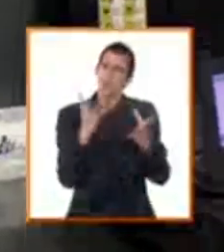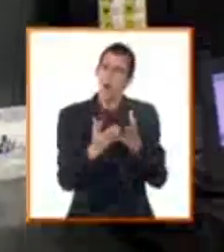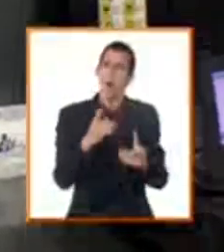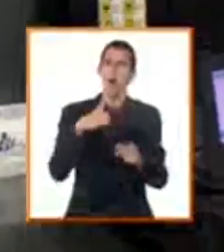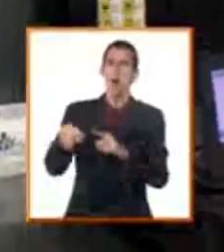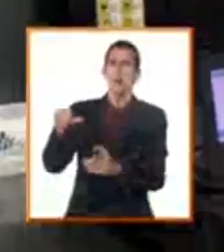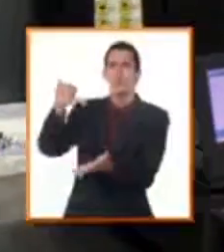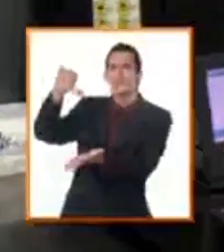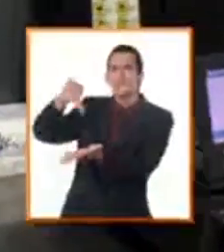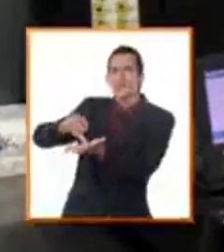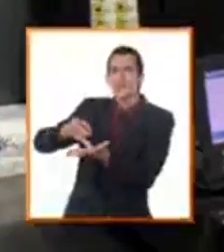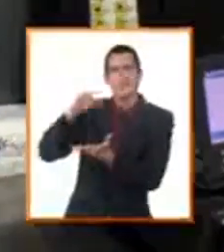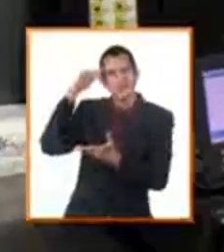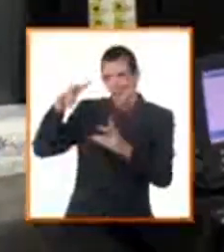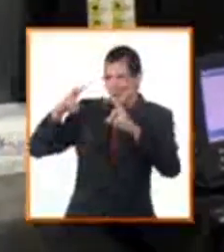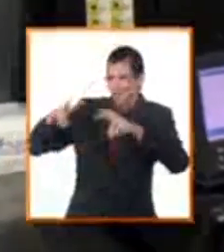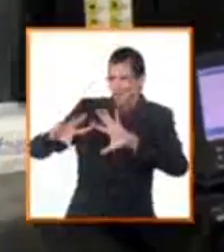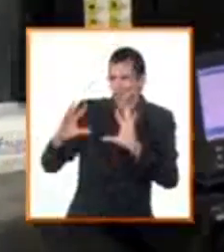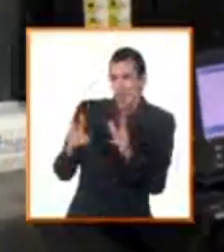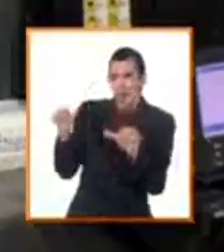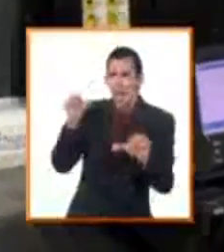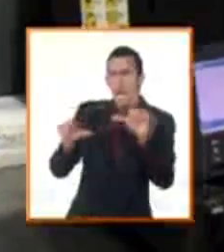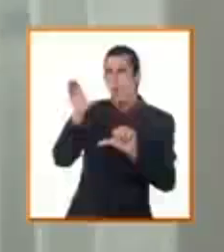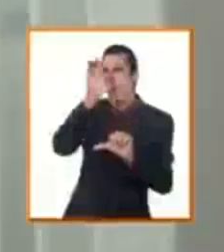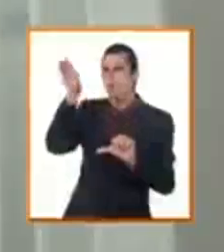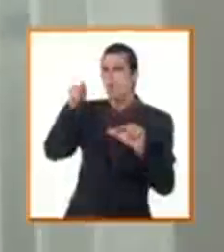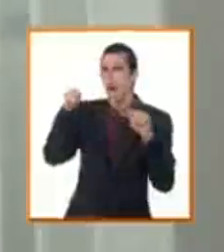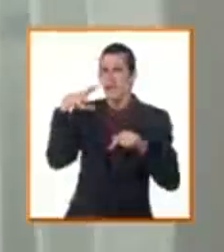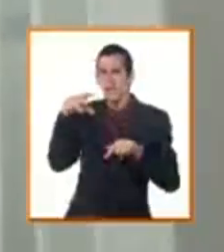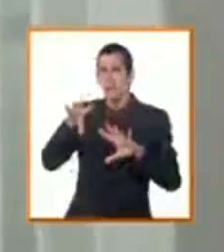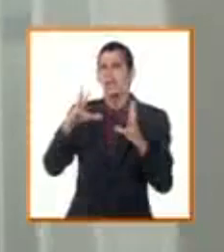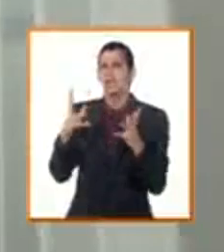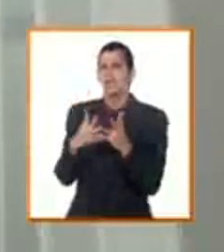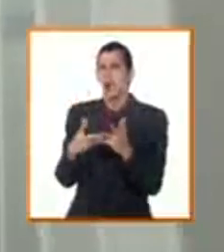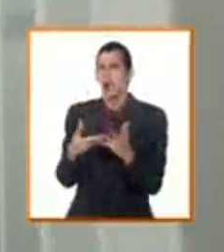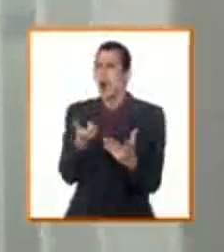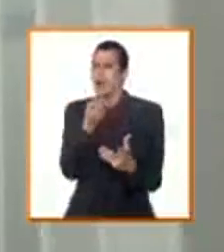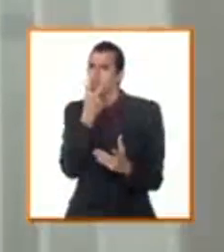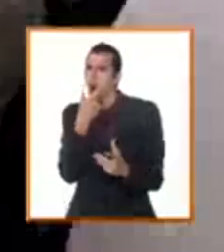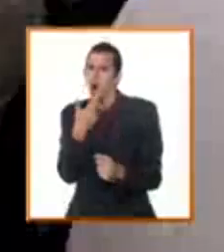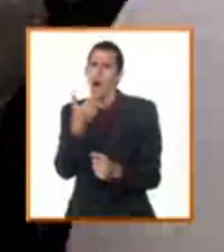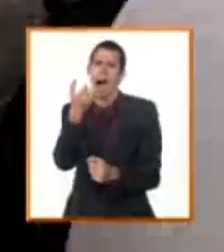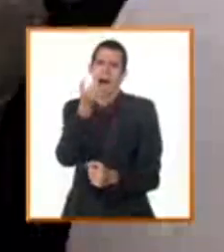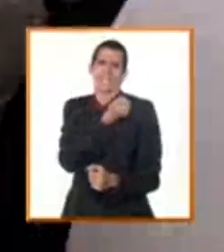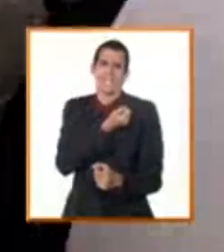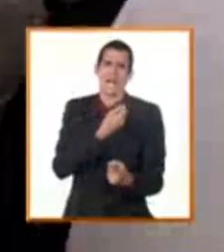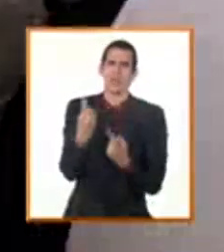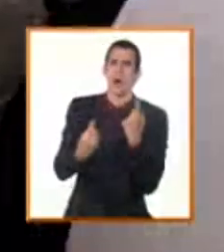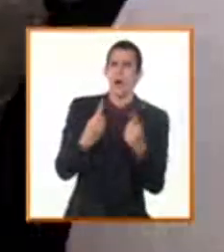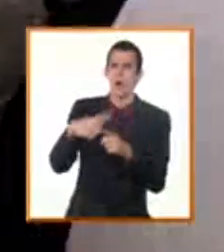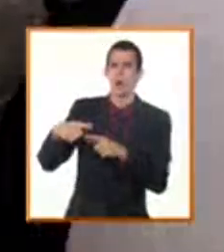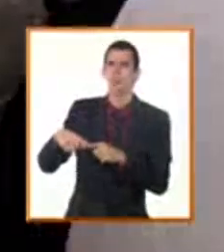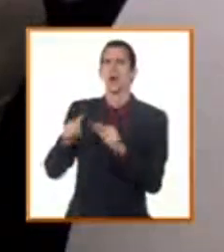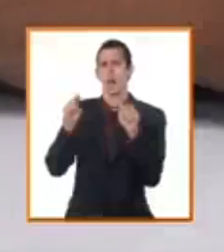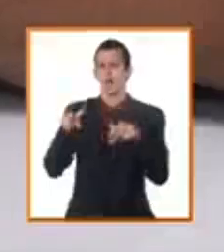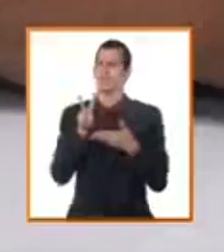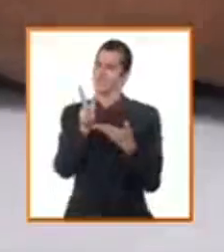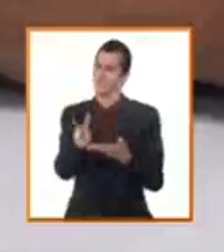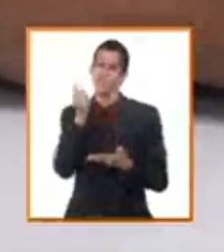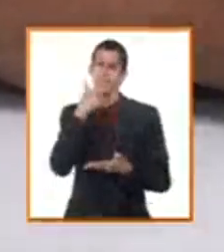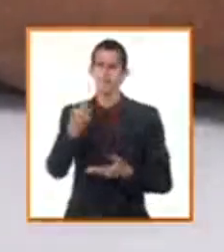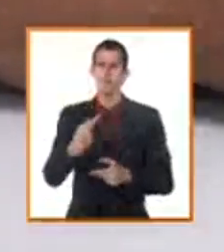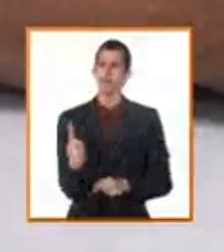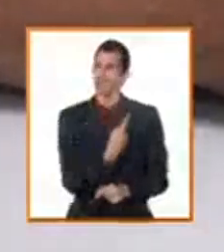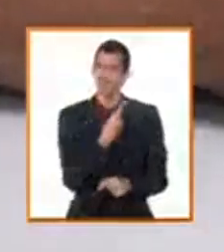Nosotros hemos logrado el cumplimiento fiel de todas las convenciones de Naciones Unidas que tocan estos resortes de la